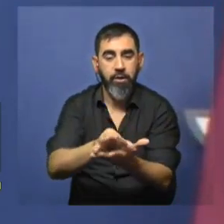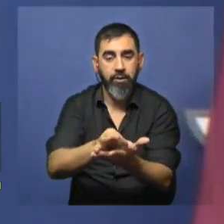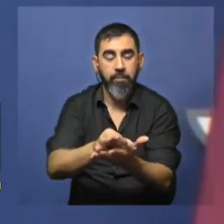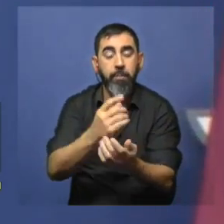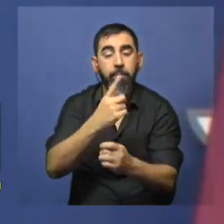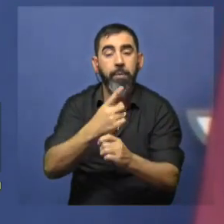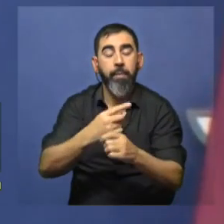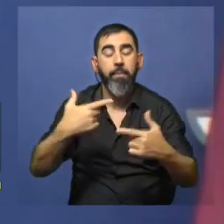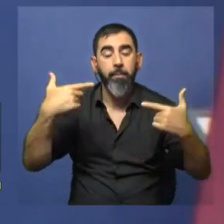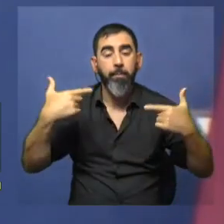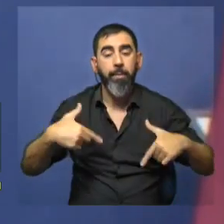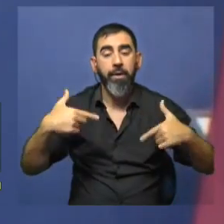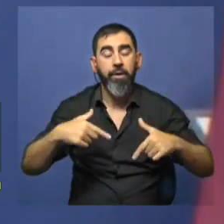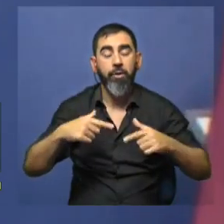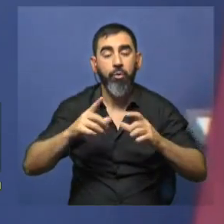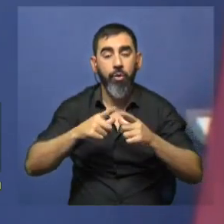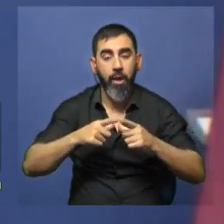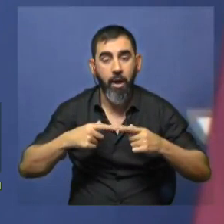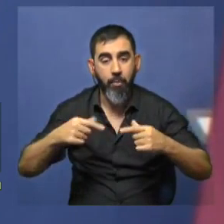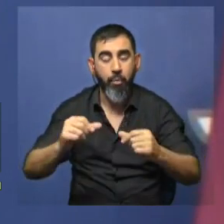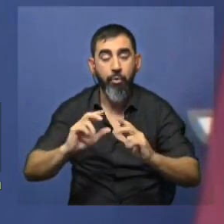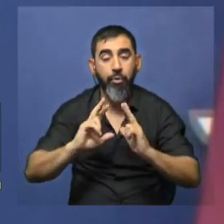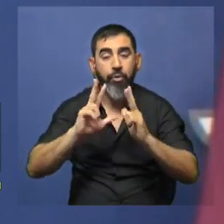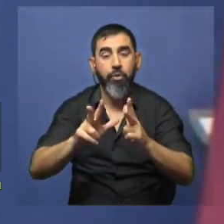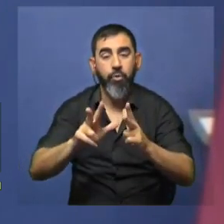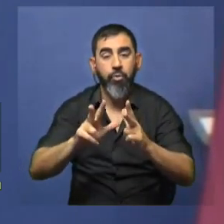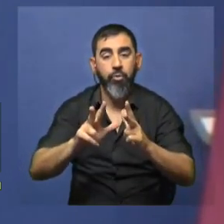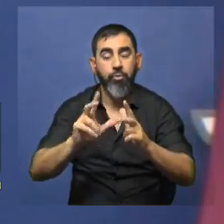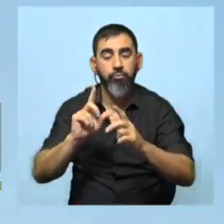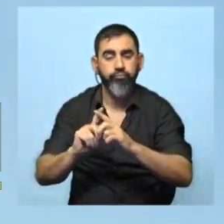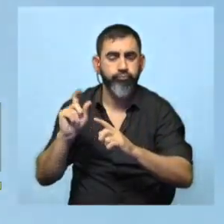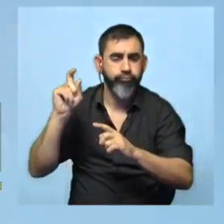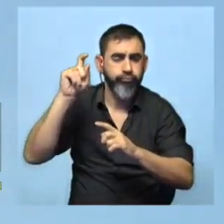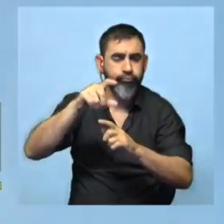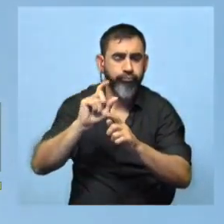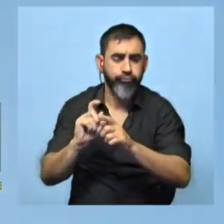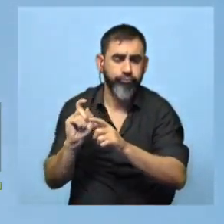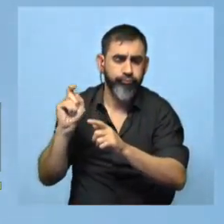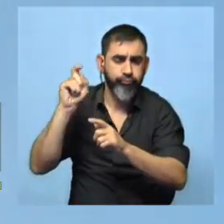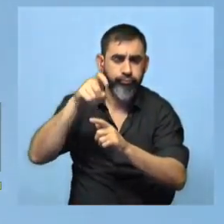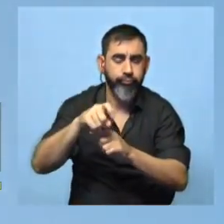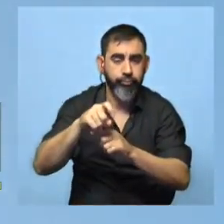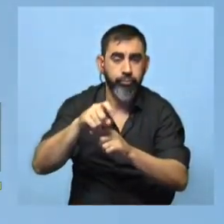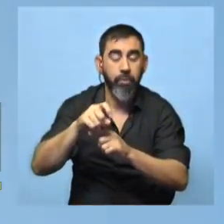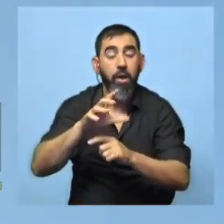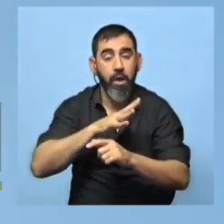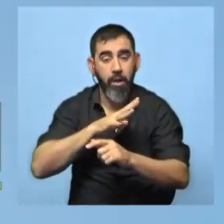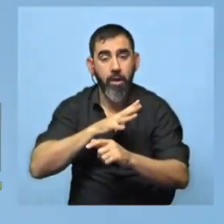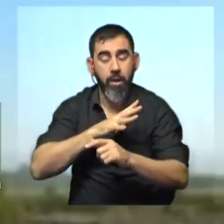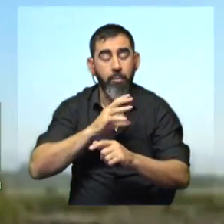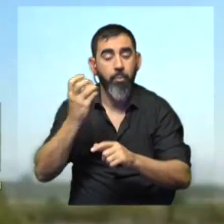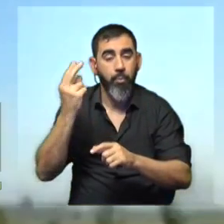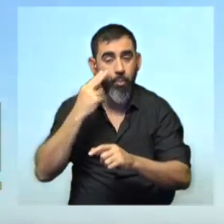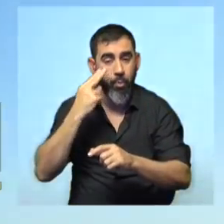primer ministro nipón Fumio Kishida afirmó que los continuos lanzamientos de misiles balísticos constituyen un escándalo